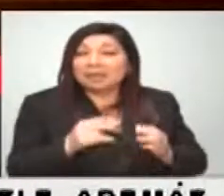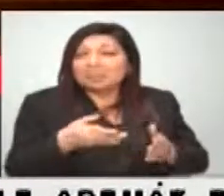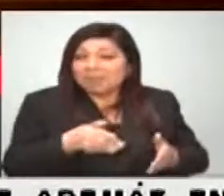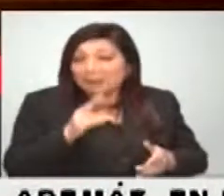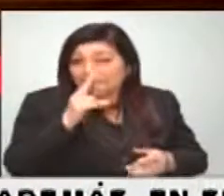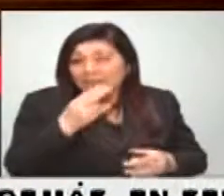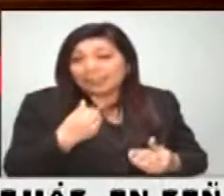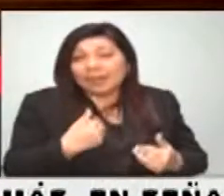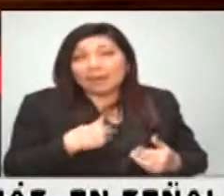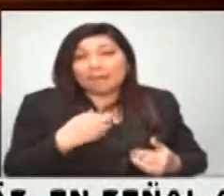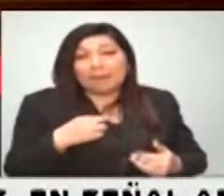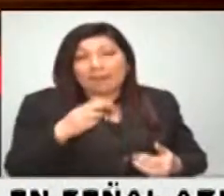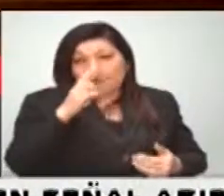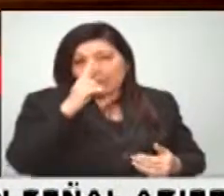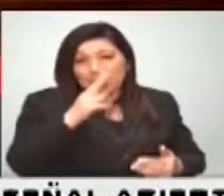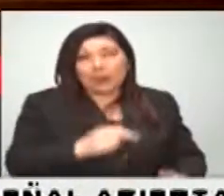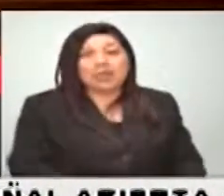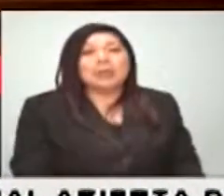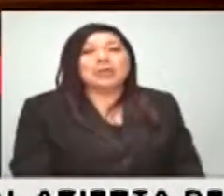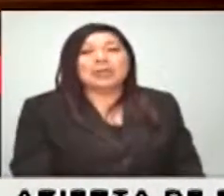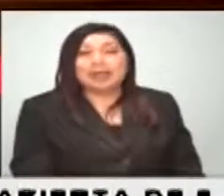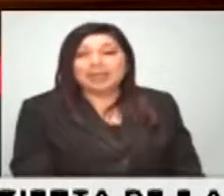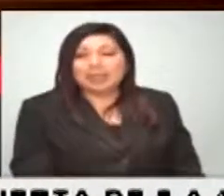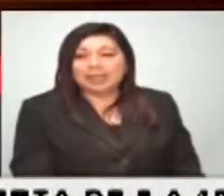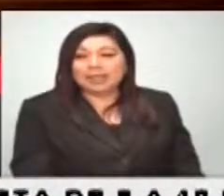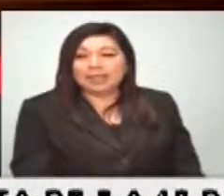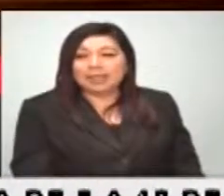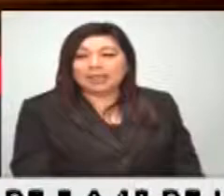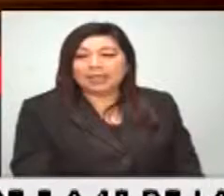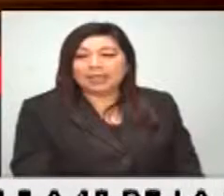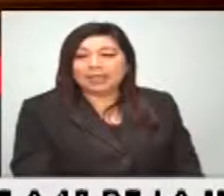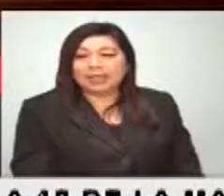nacionalidad por tener padres peruanos.